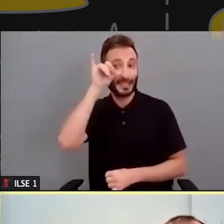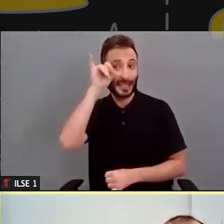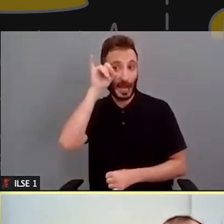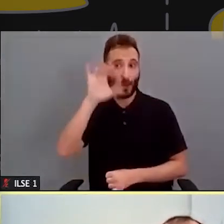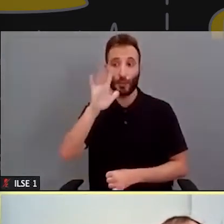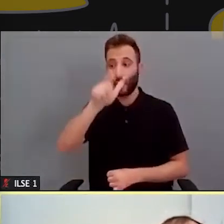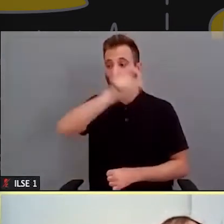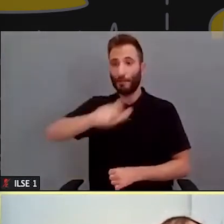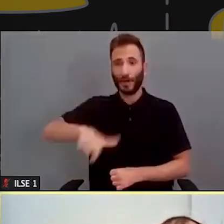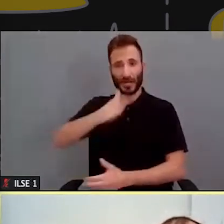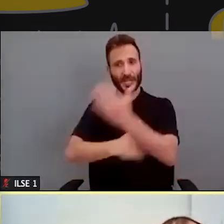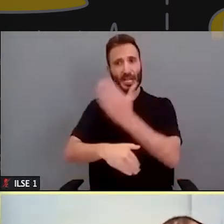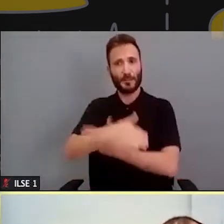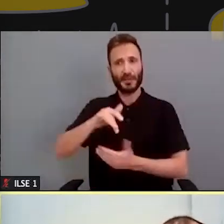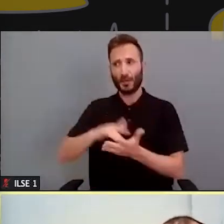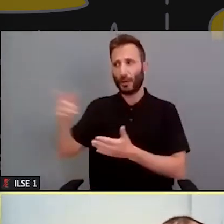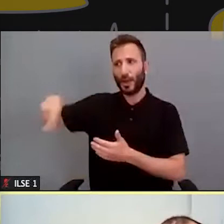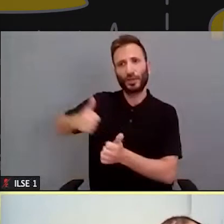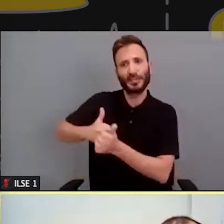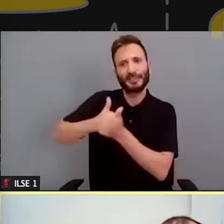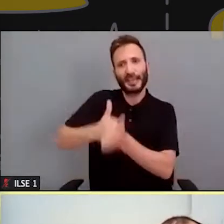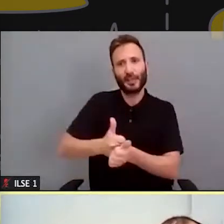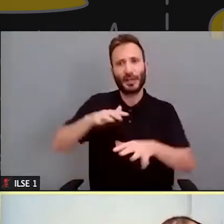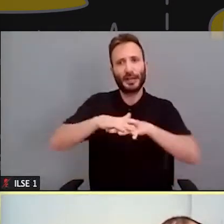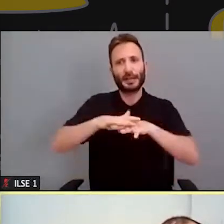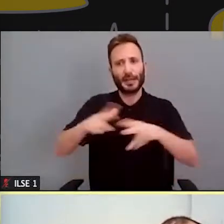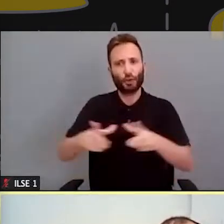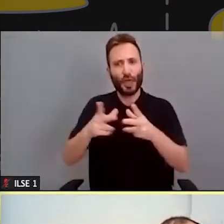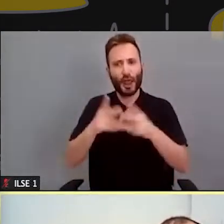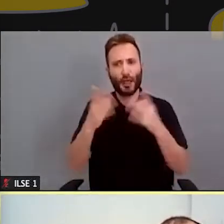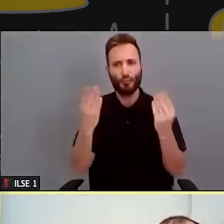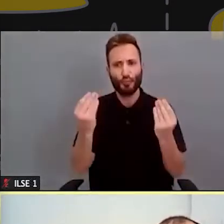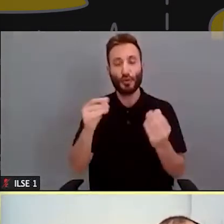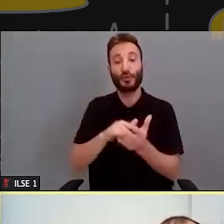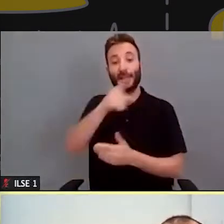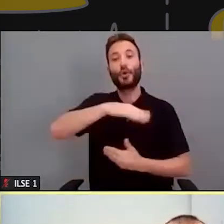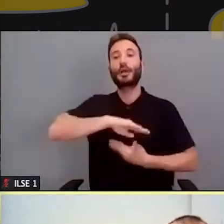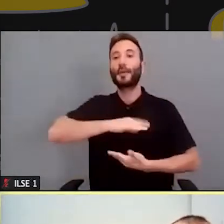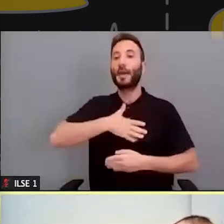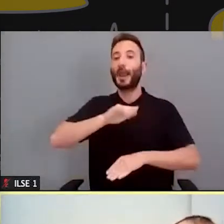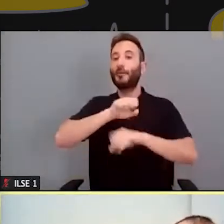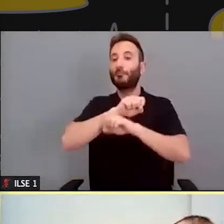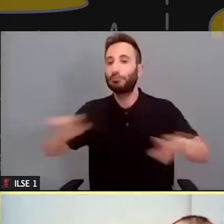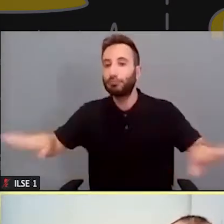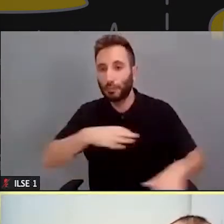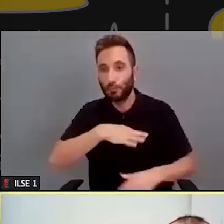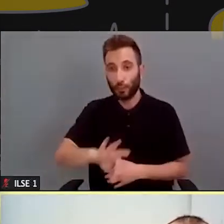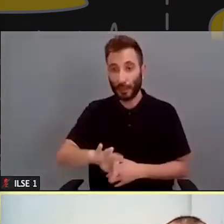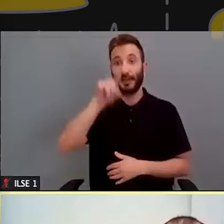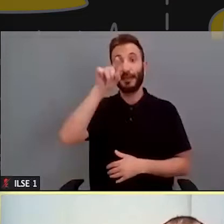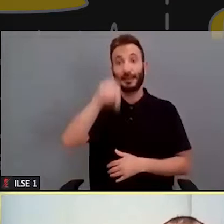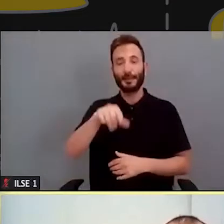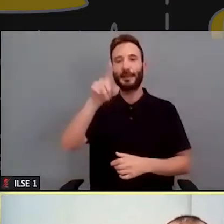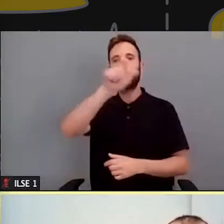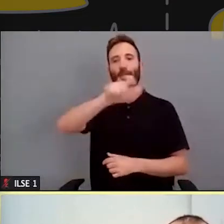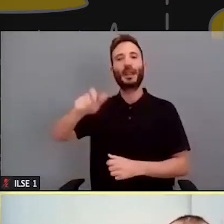tienen muchos seguidores en la red, que tienen mucha capacidad de influenciar, y igual que trabajamos con otros